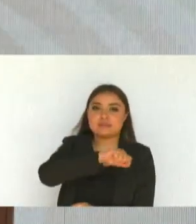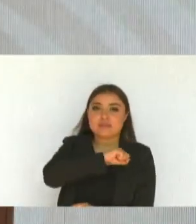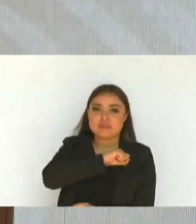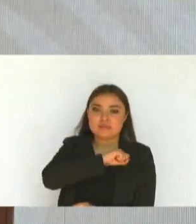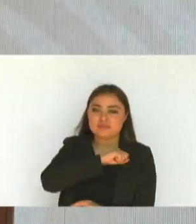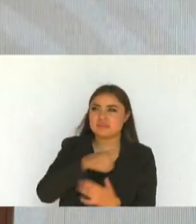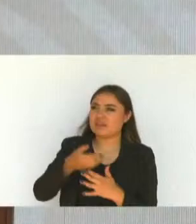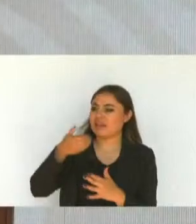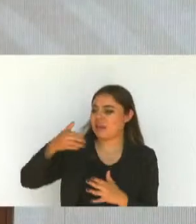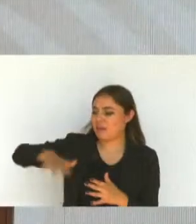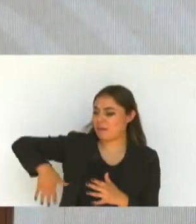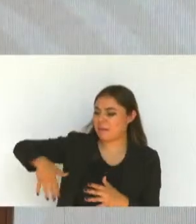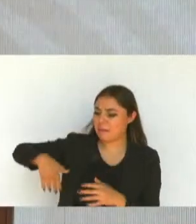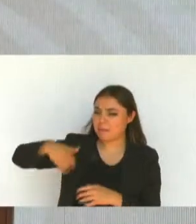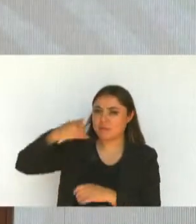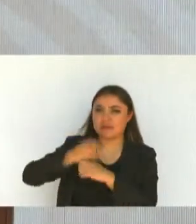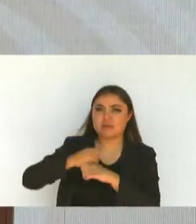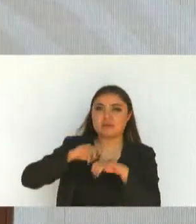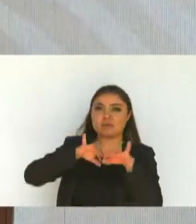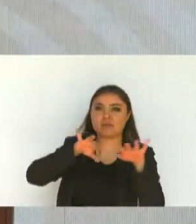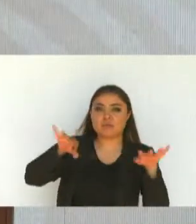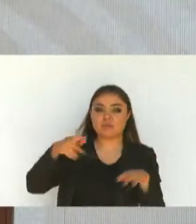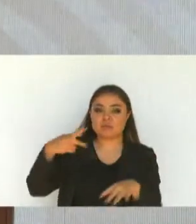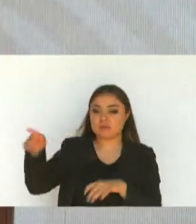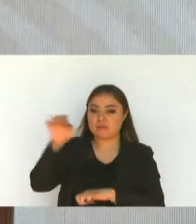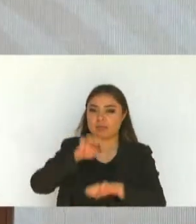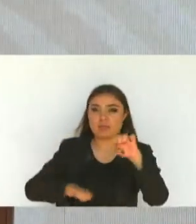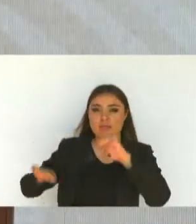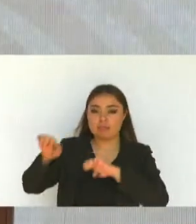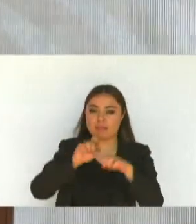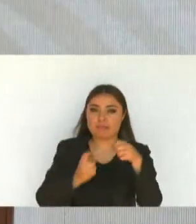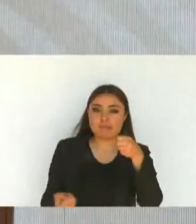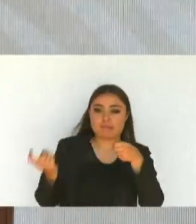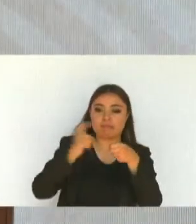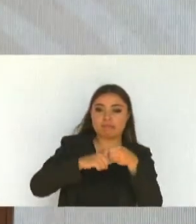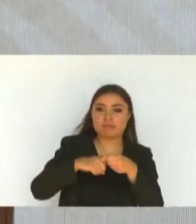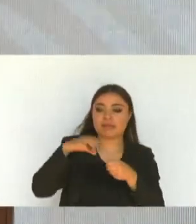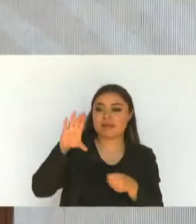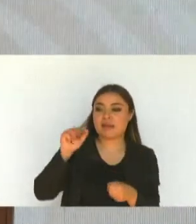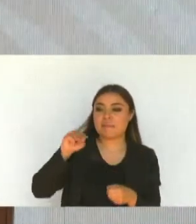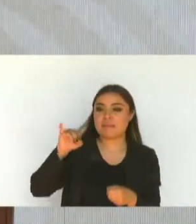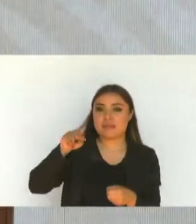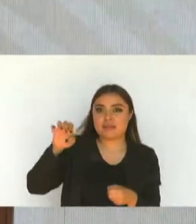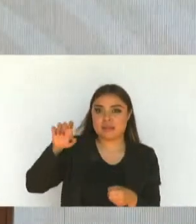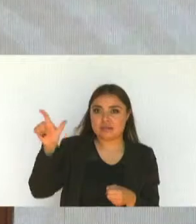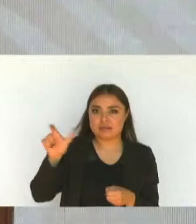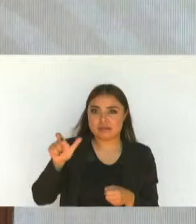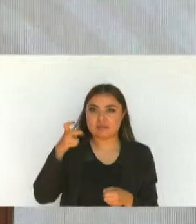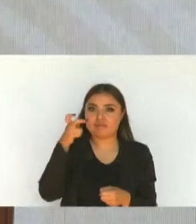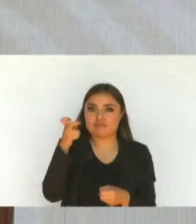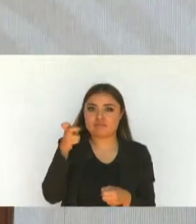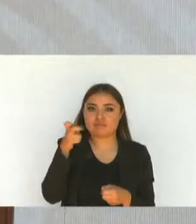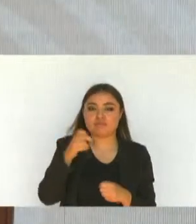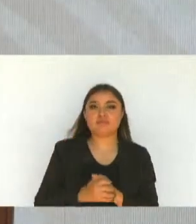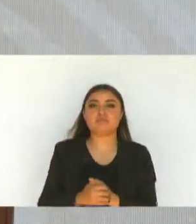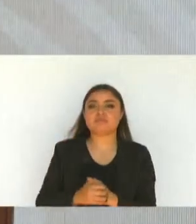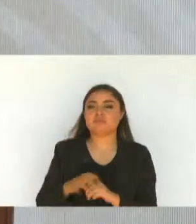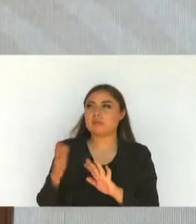último informe anual, las empresas afiliadas a la Camimex registraron una tasa de incidencia